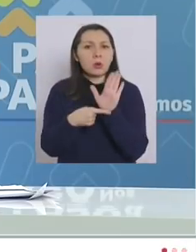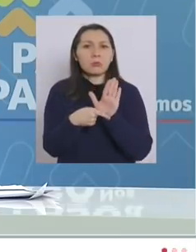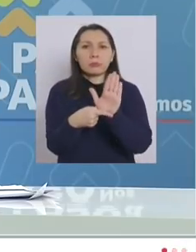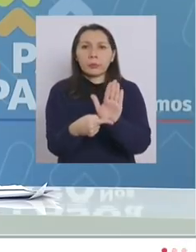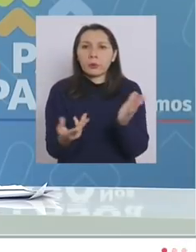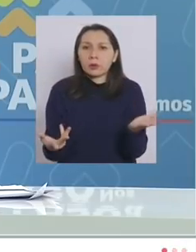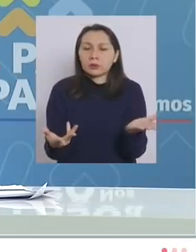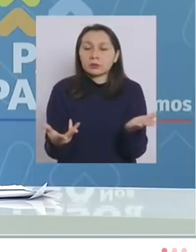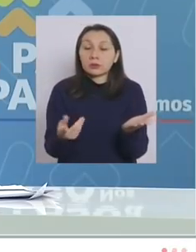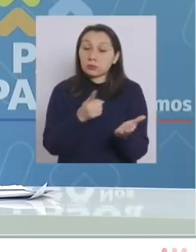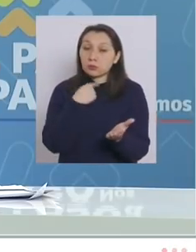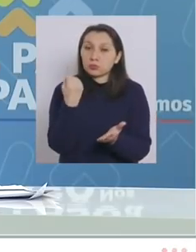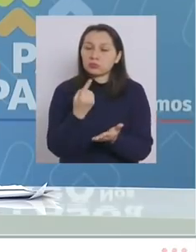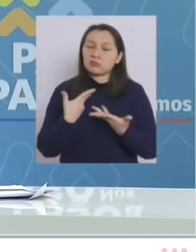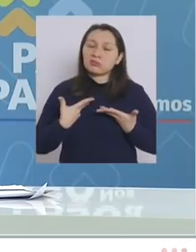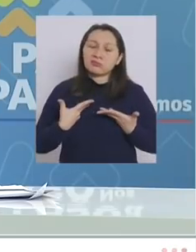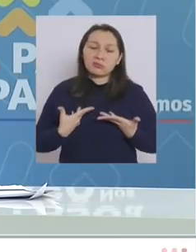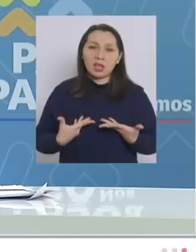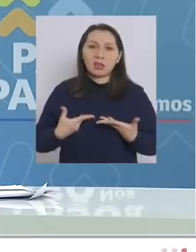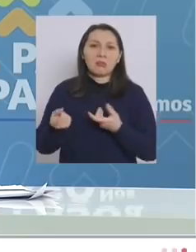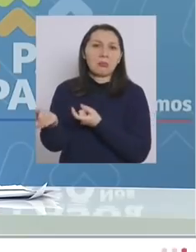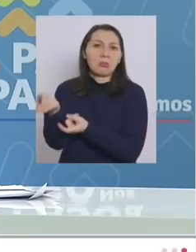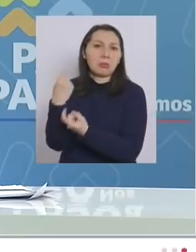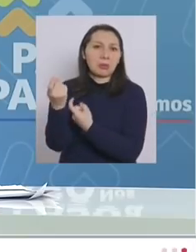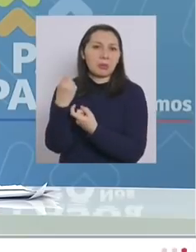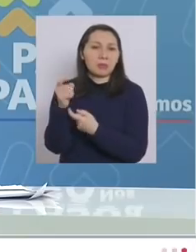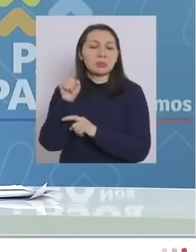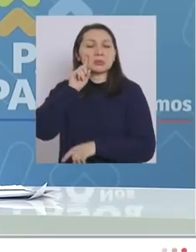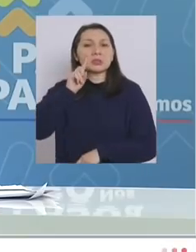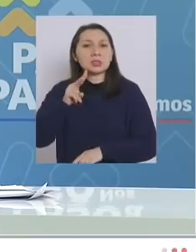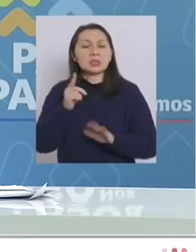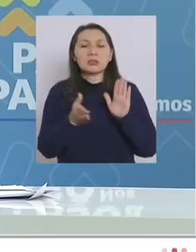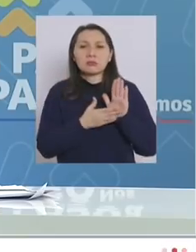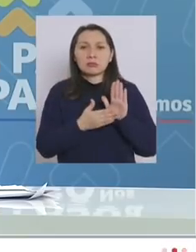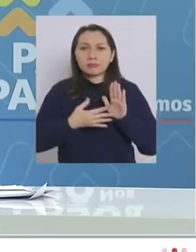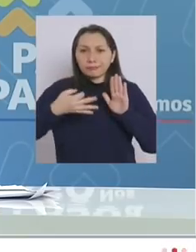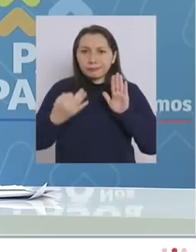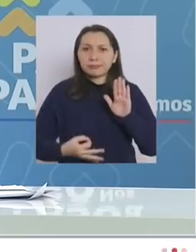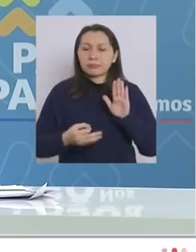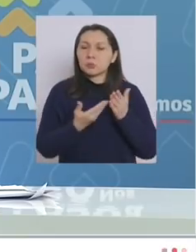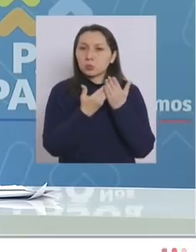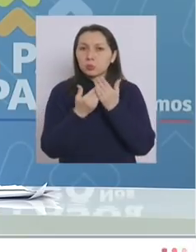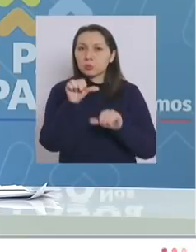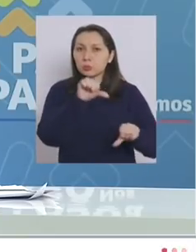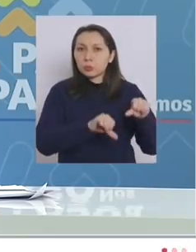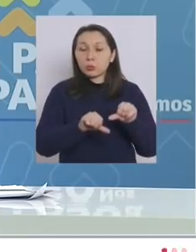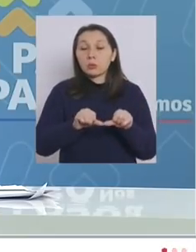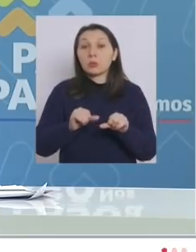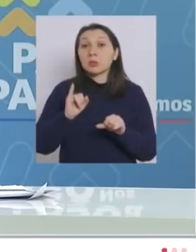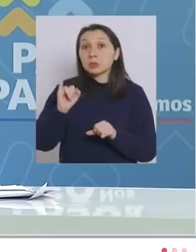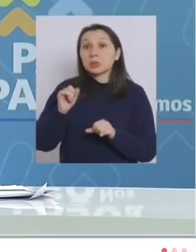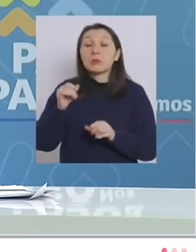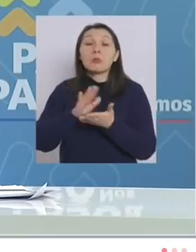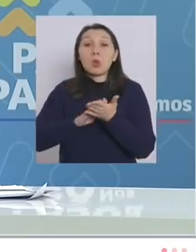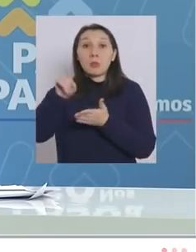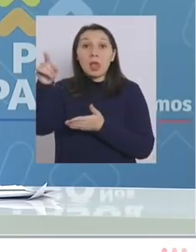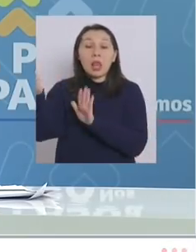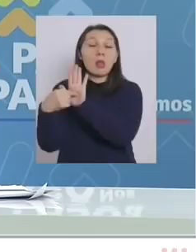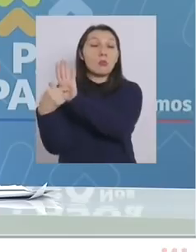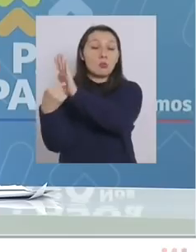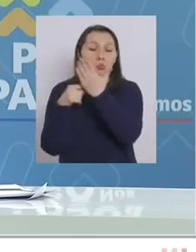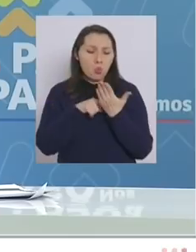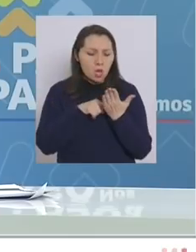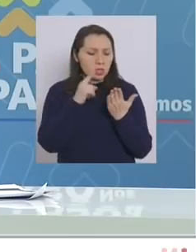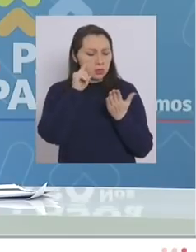mostrar. Nosotros estamos cansados de esos comentarios sin datos científicos, porque si hubiese mostrado una curva,